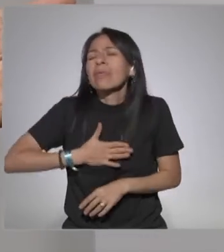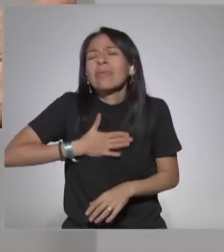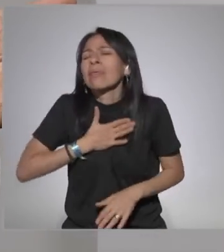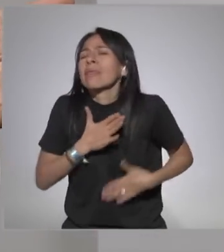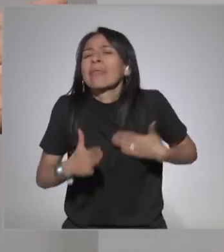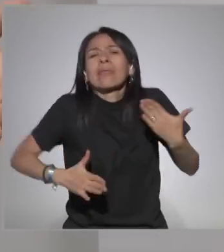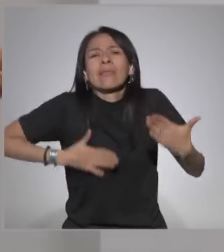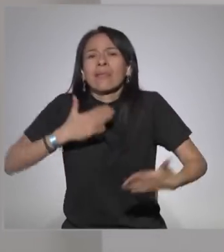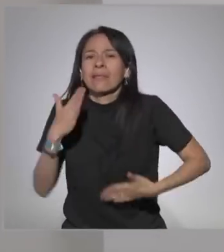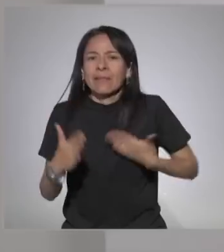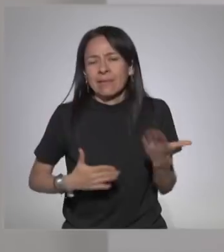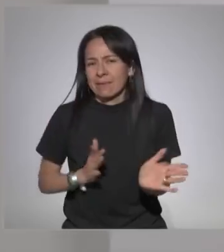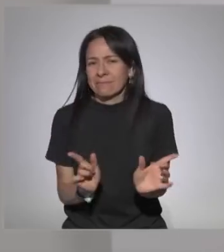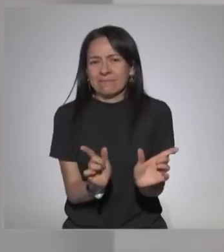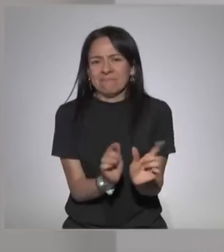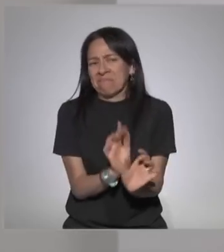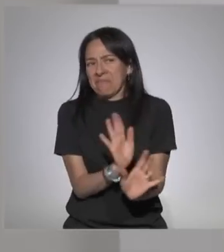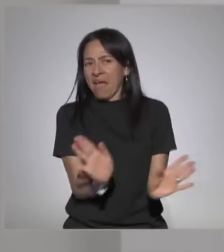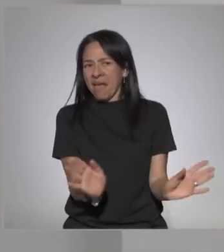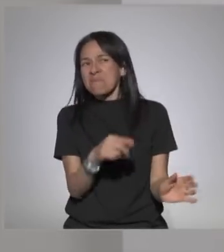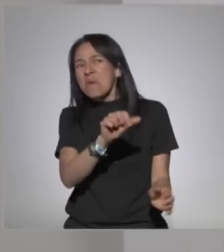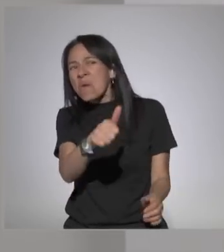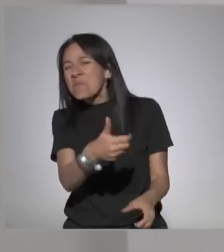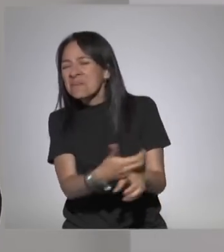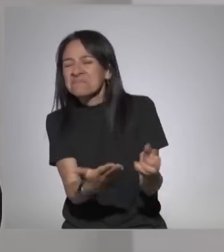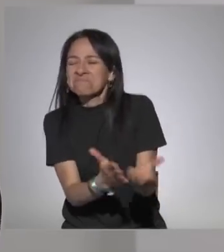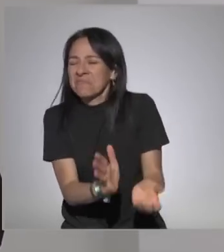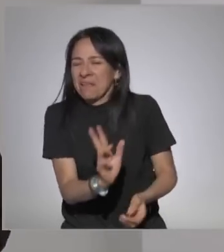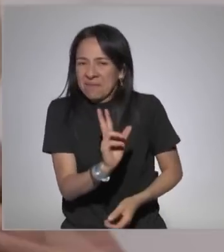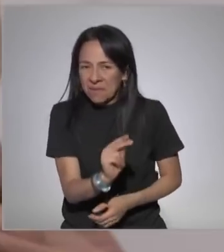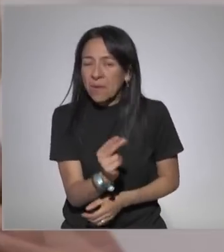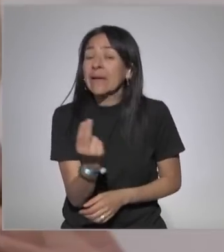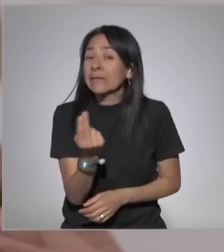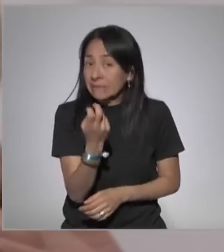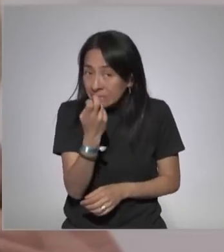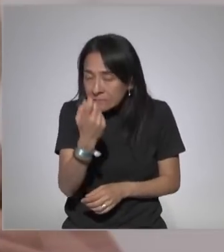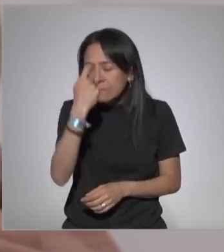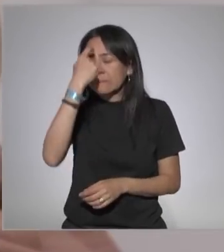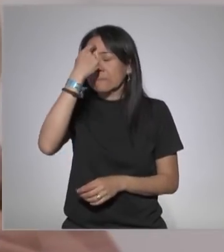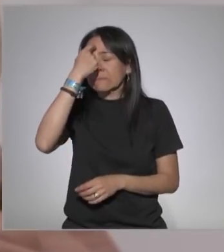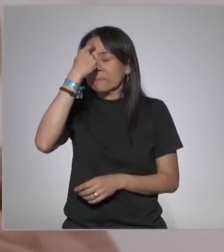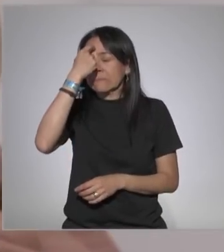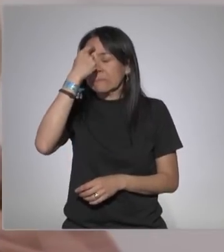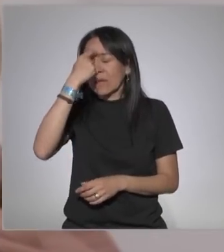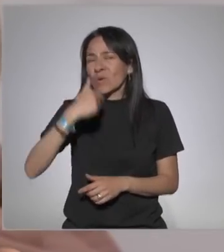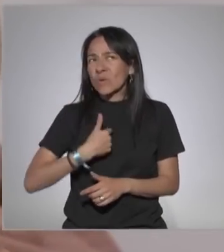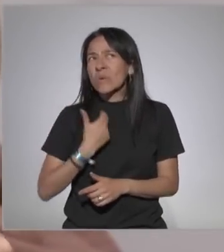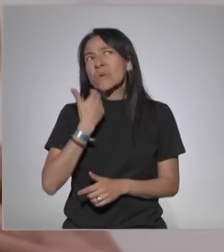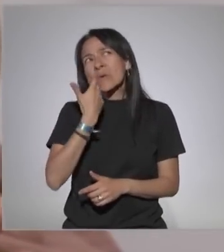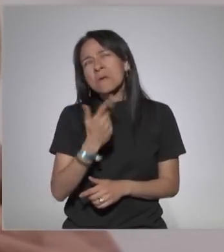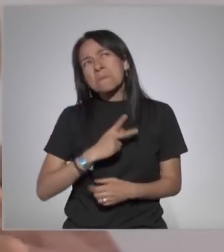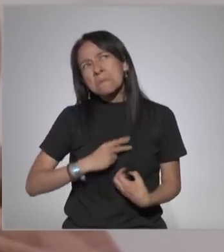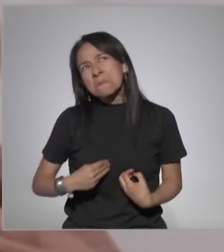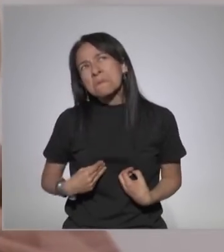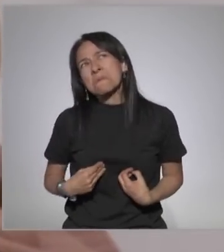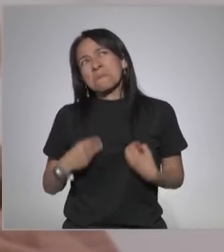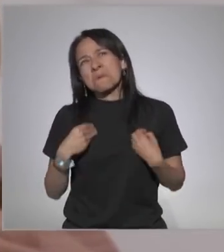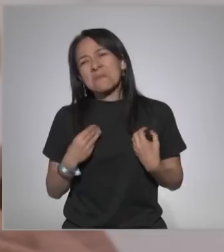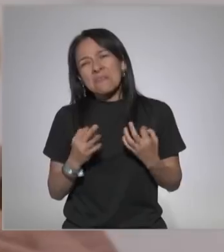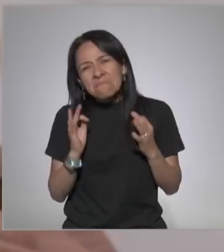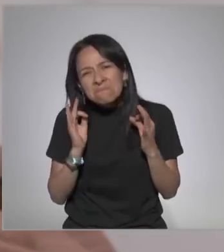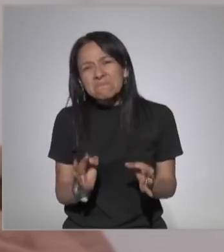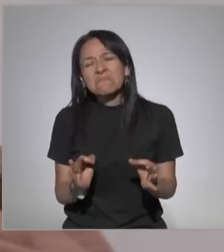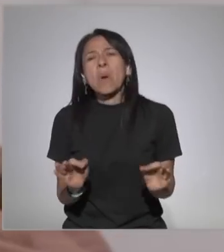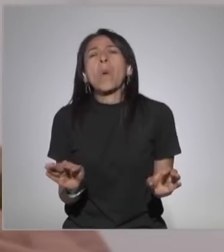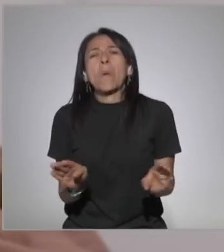ningún lugar. Cuando tenemos una idea más clara de cómo quiero vivir la vida, pues la atas a